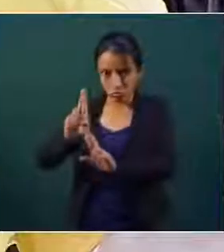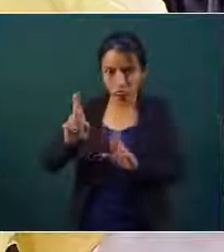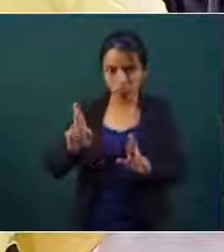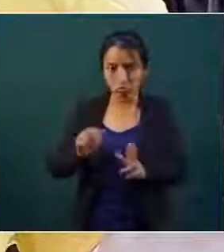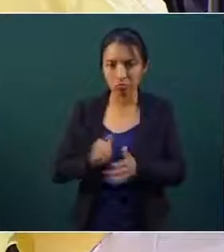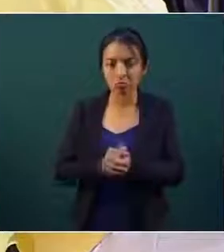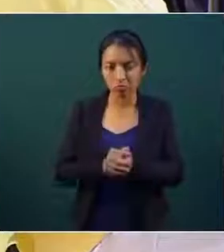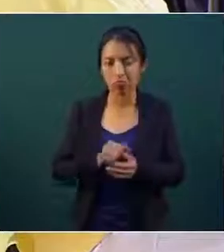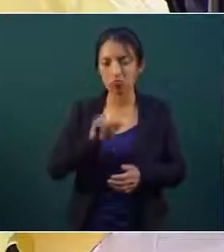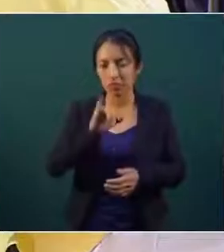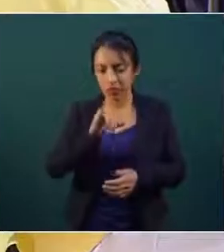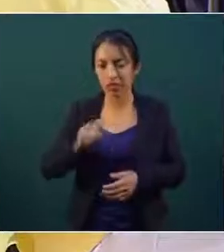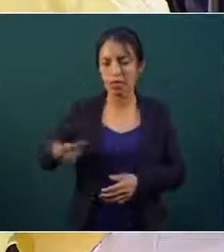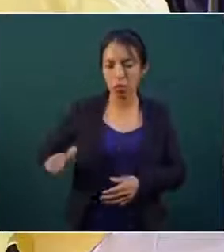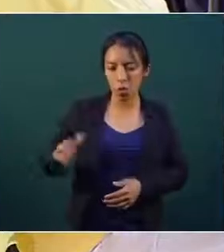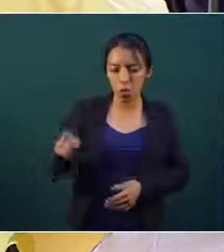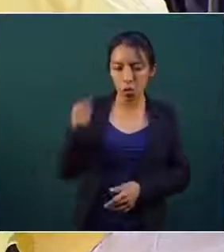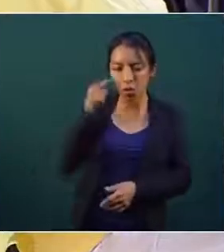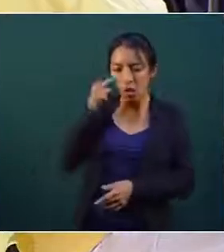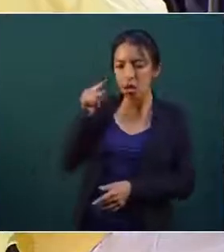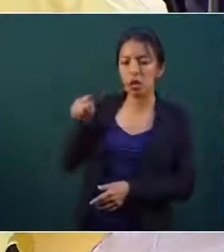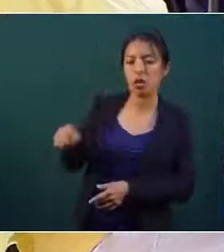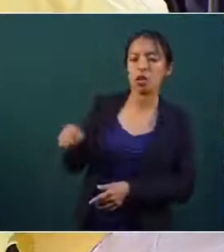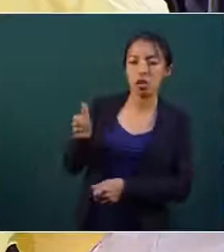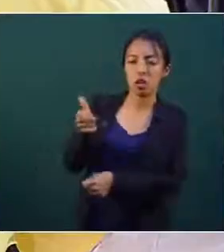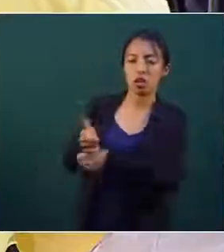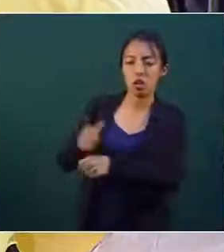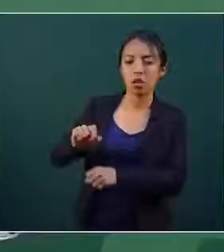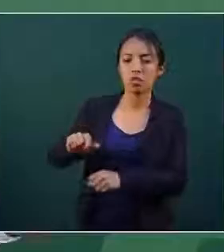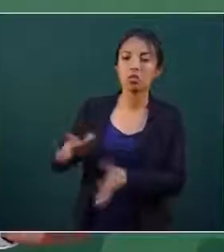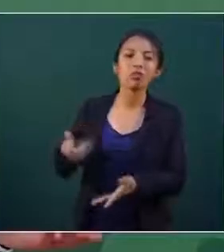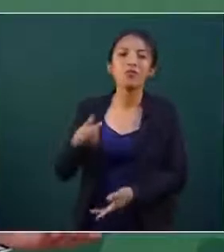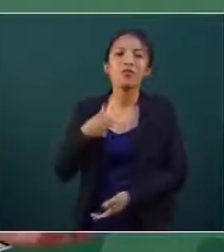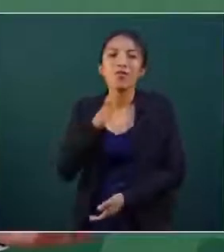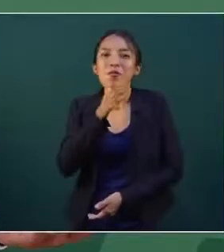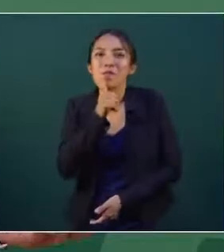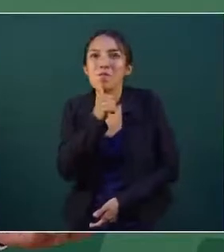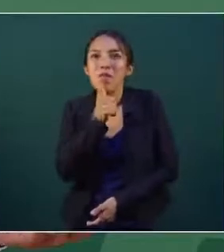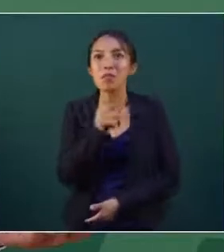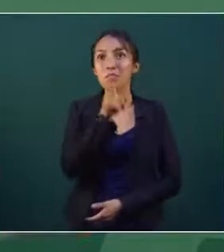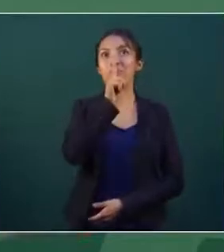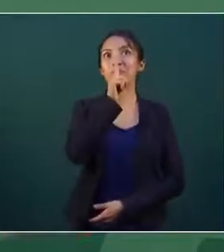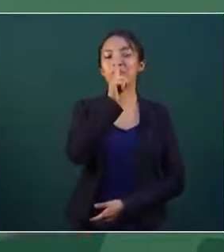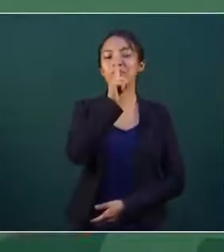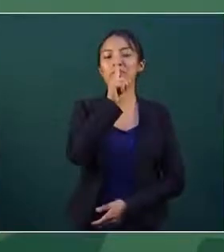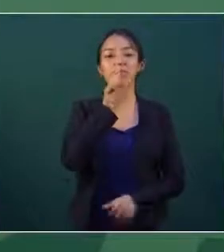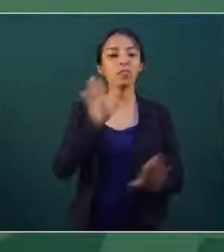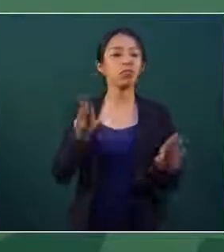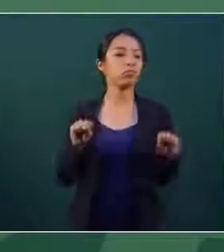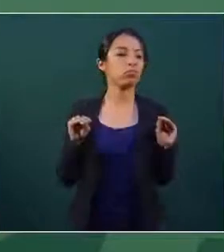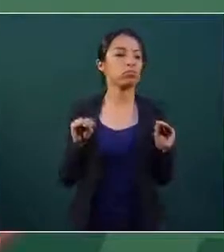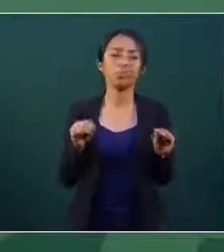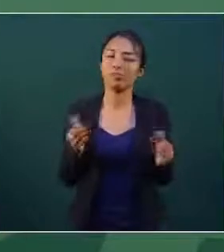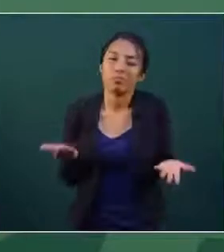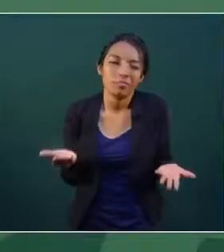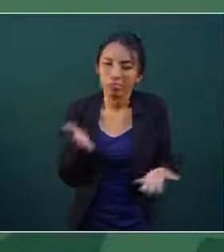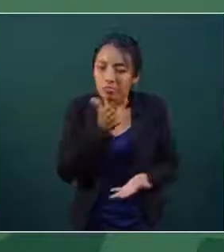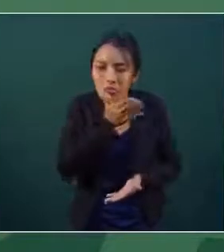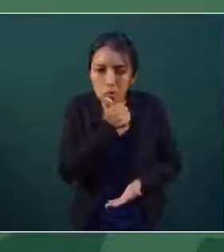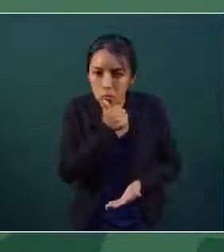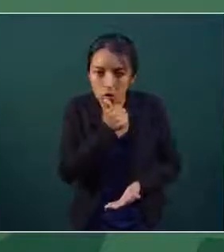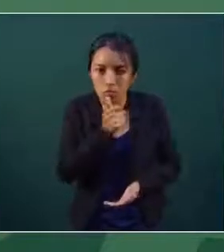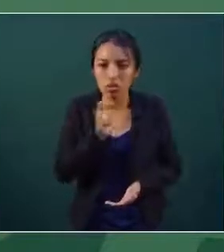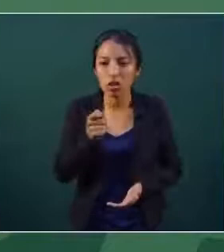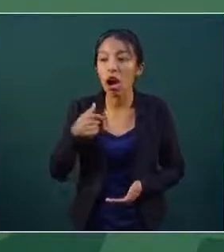estado señalando esto de Guanajuato, porque no me puedo quedar callado. O sea, sería